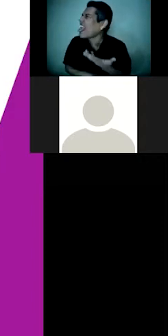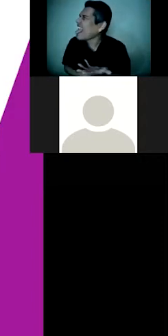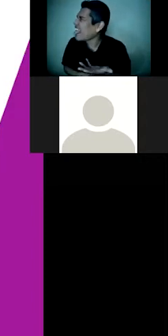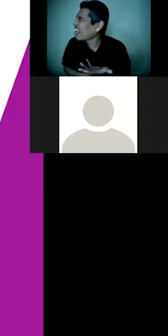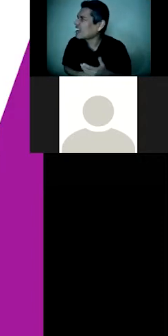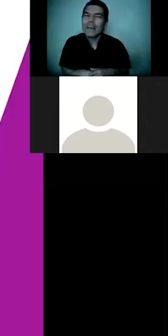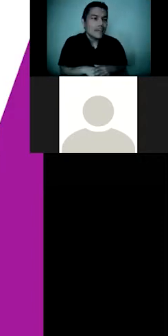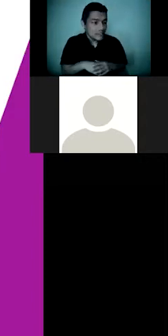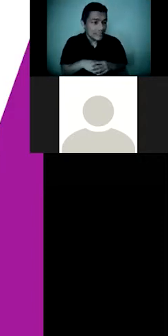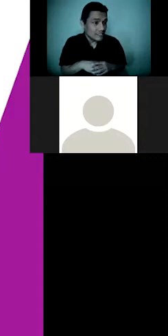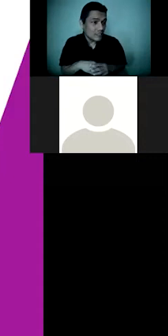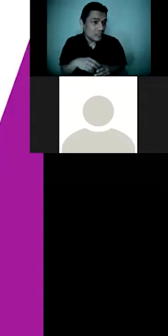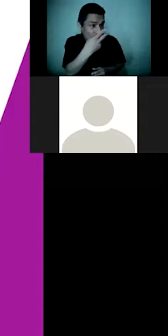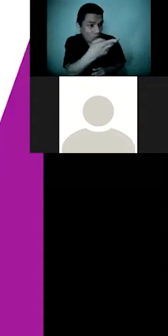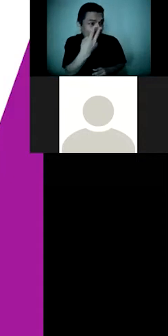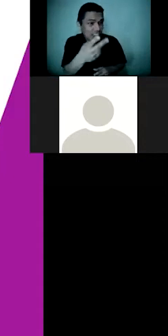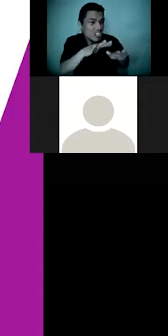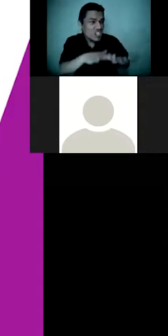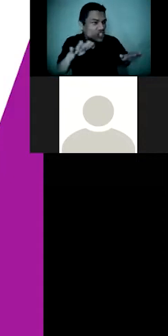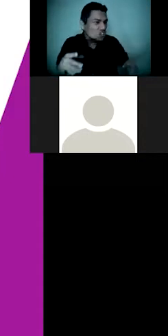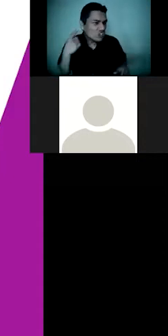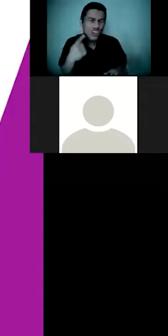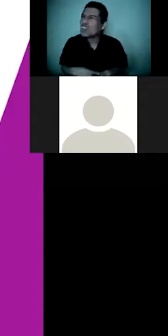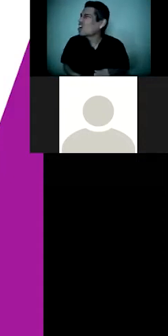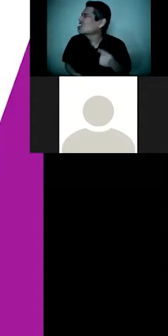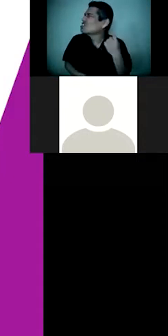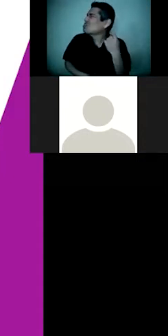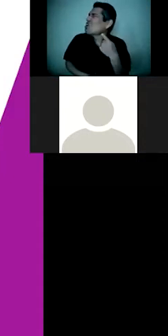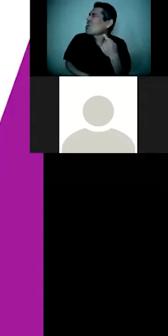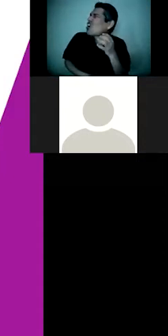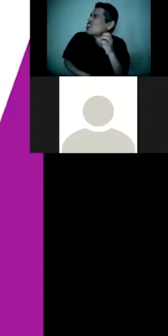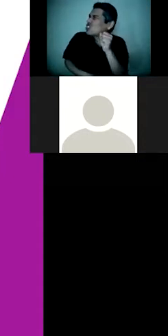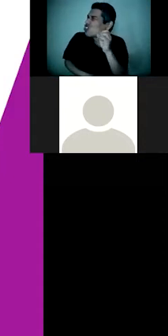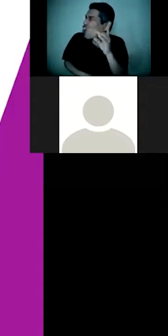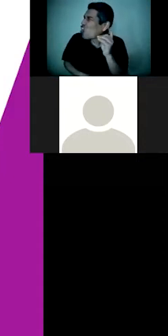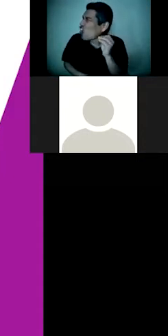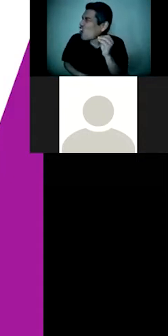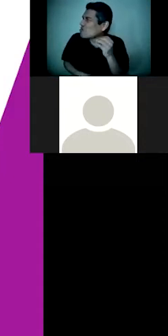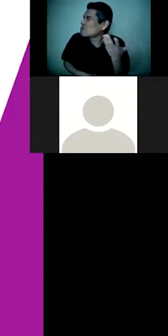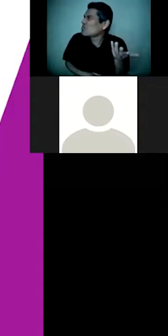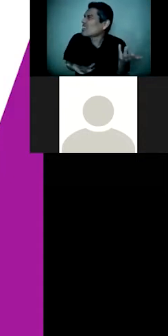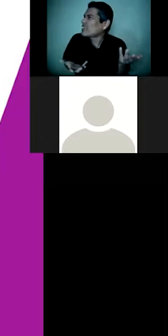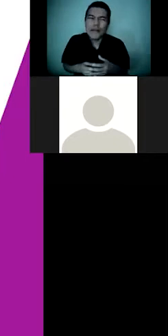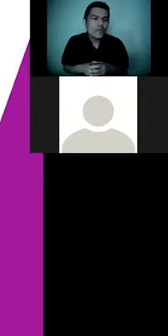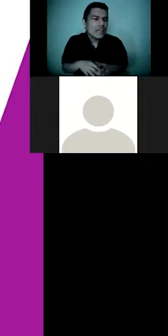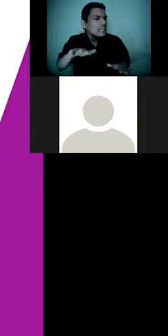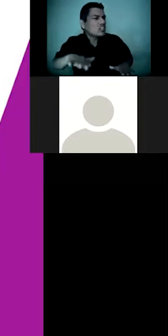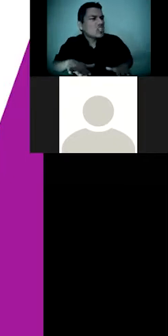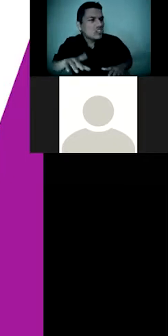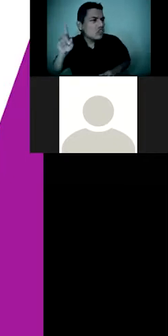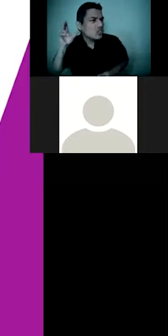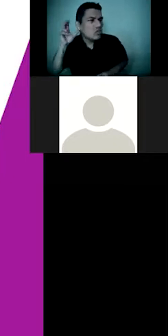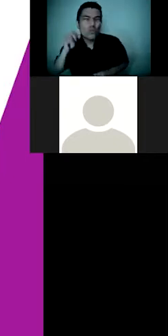¿Qué? ¿Qué? Sí, sí, ¿tú conoces a niños sordos? ¿Sordos?